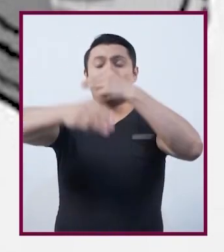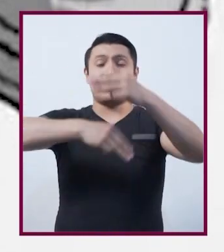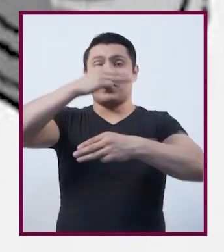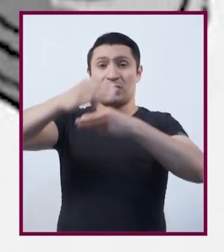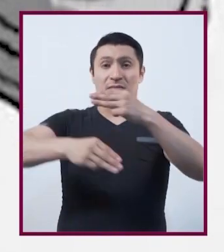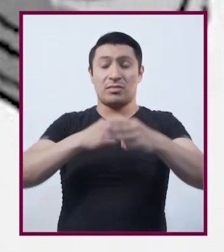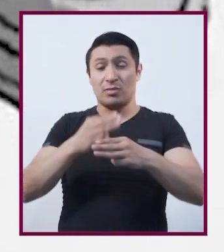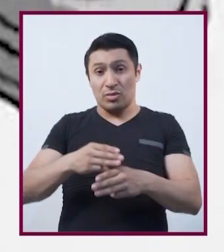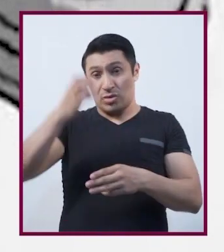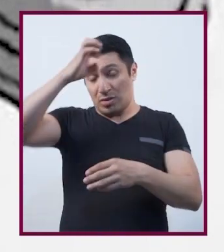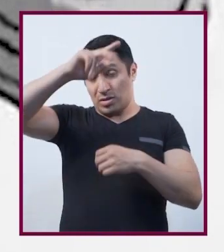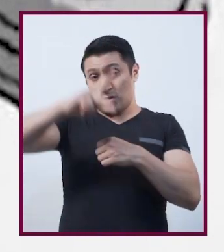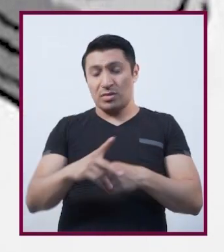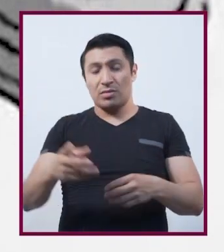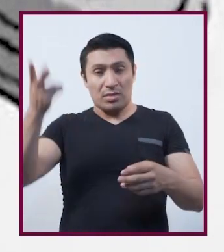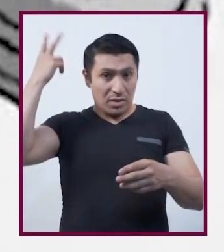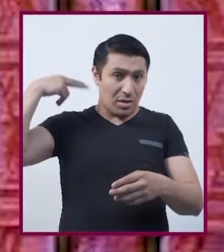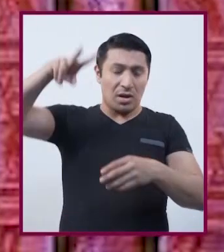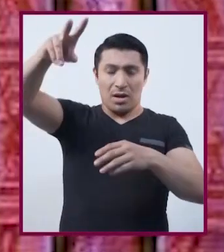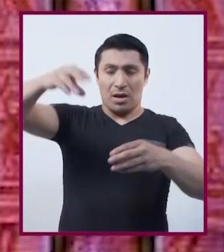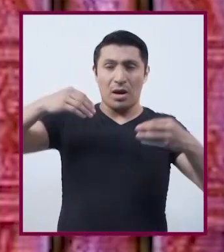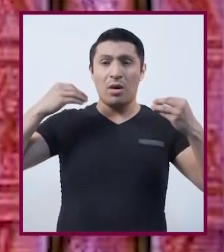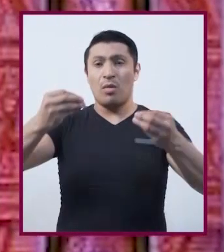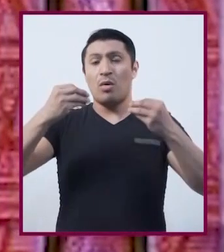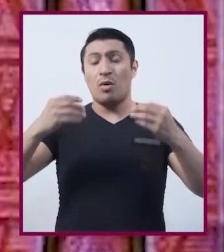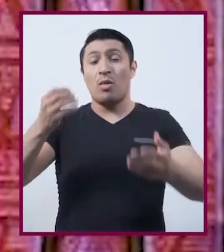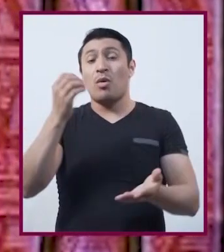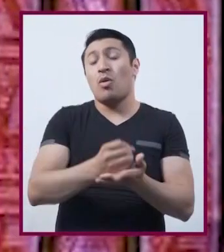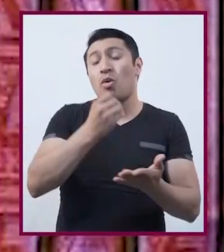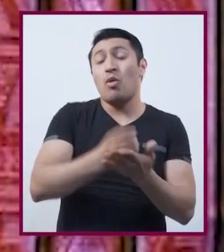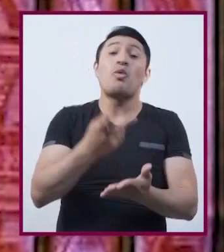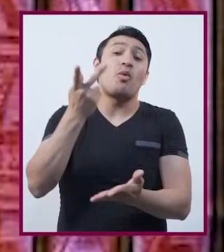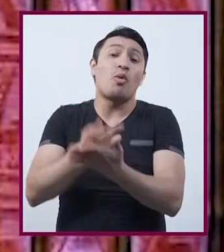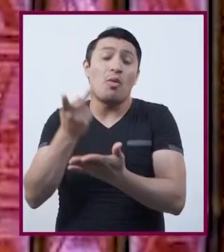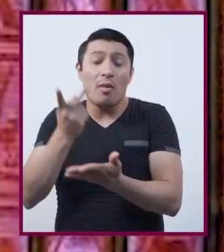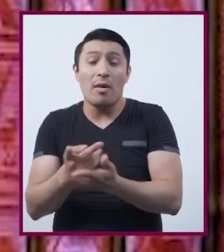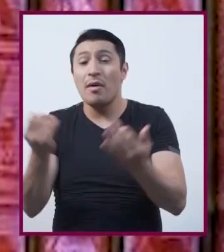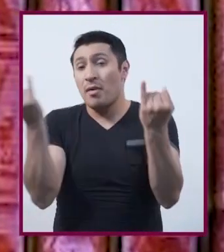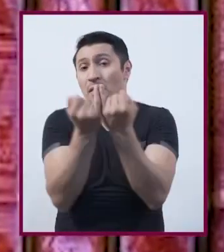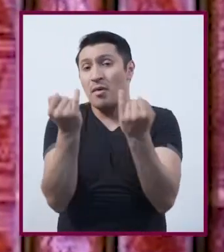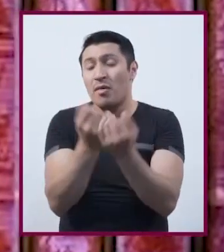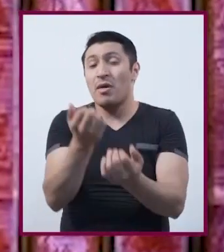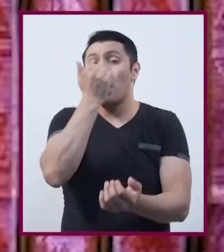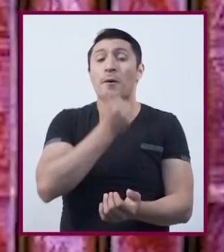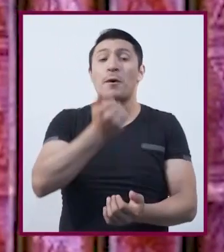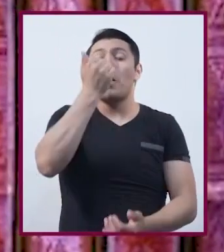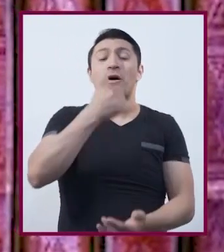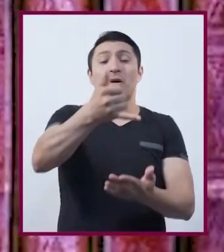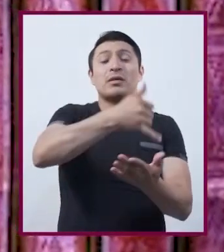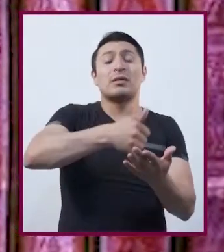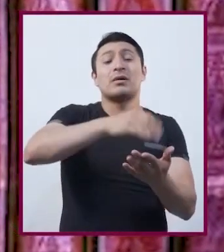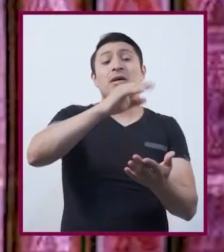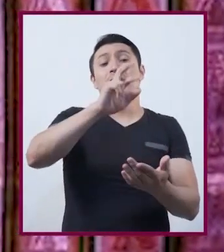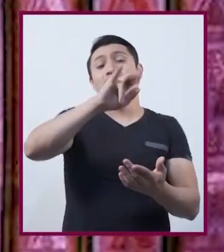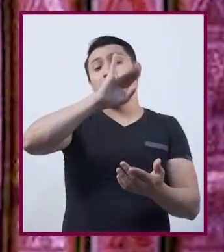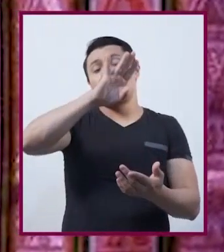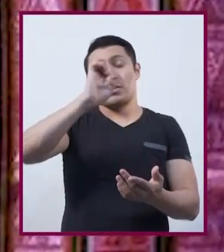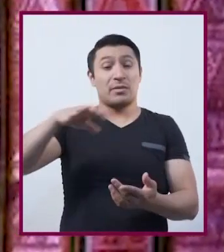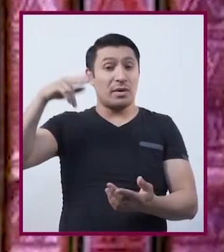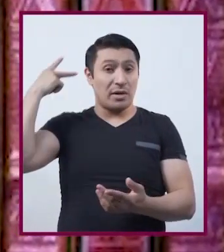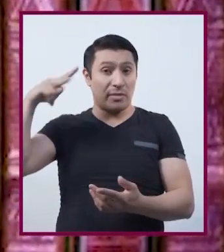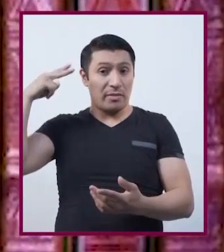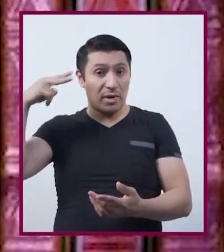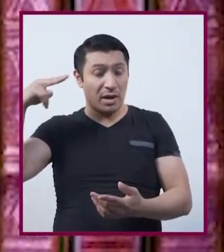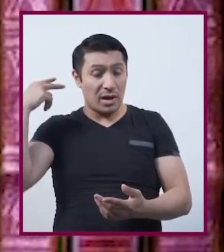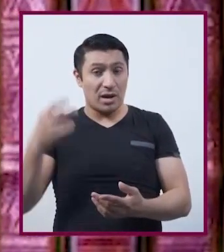que el tabaco, el añil y la grana. Estos dos últimos conformaron todo un hito para la industria textil por tratarse